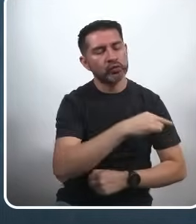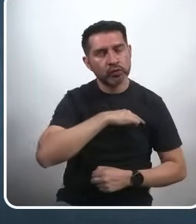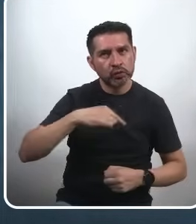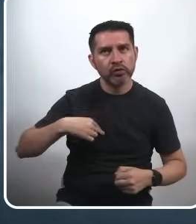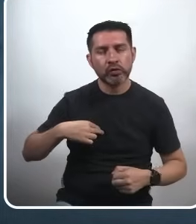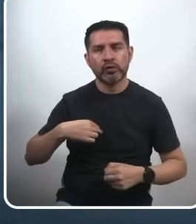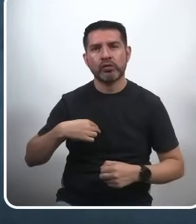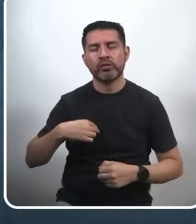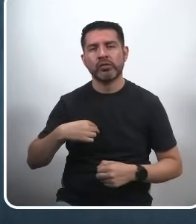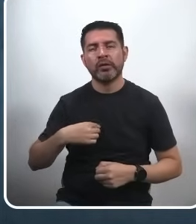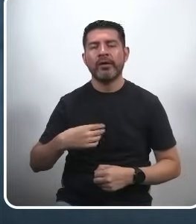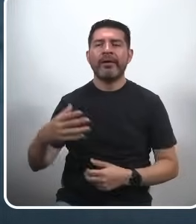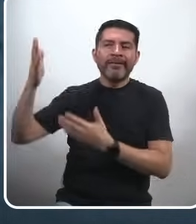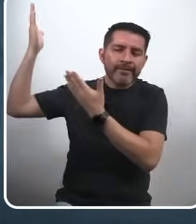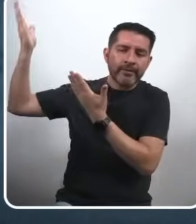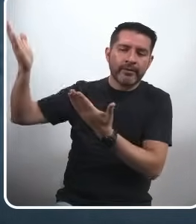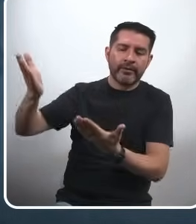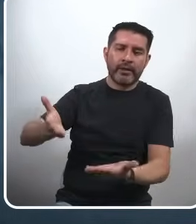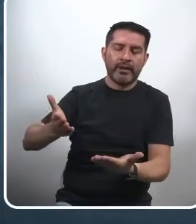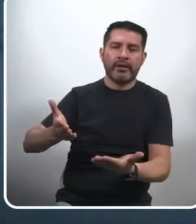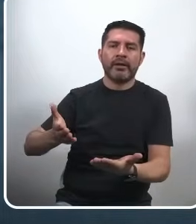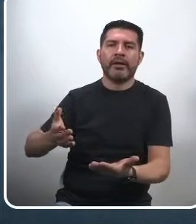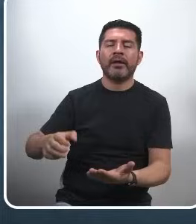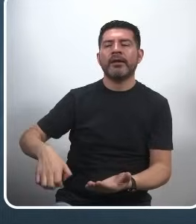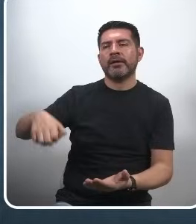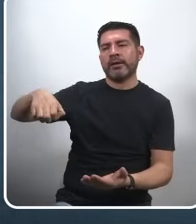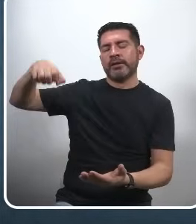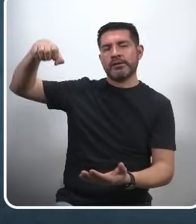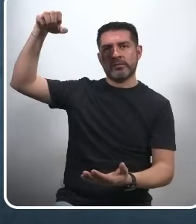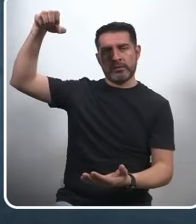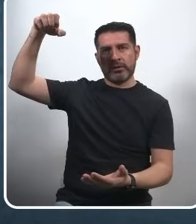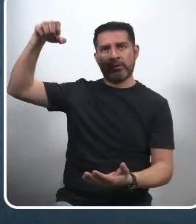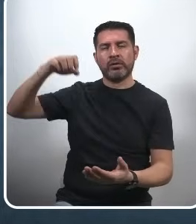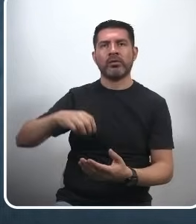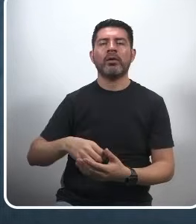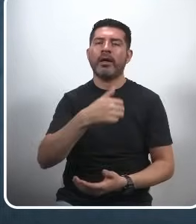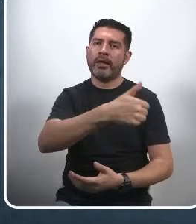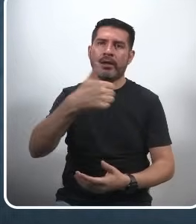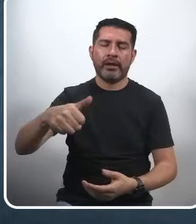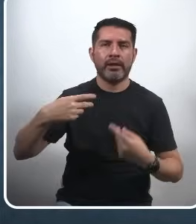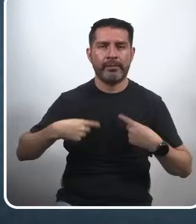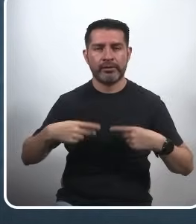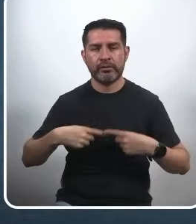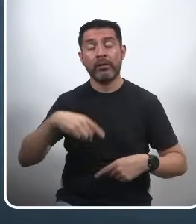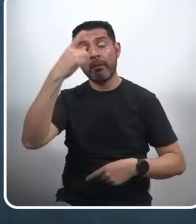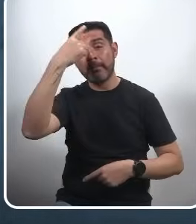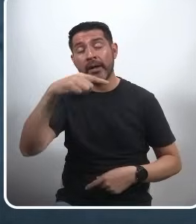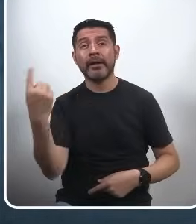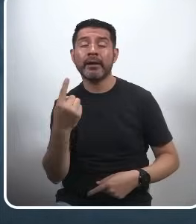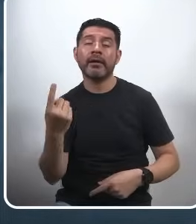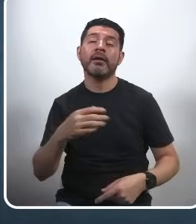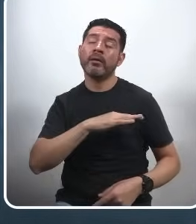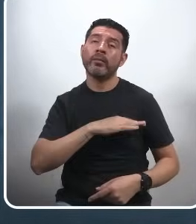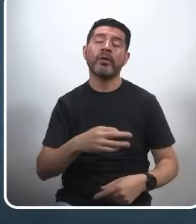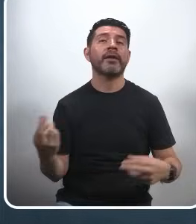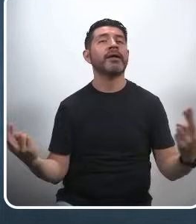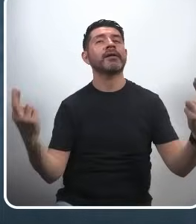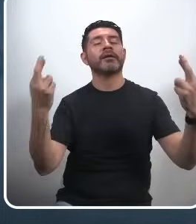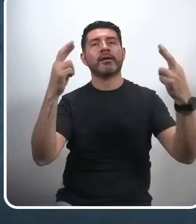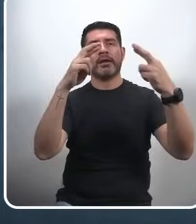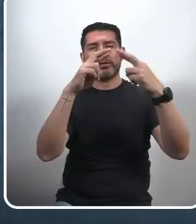en ustedes. A ver, diga fuerte conmigo: madurez. Para que puedan relacionarse tan bien